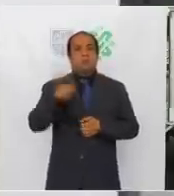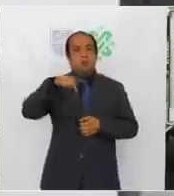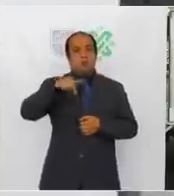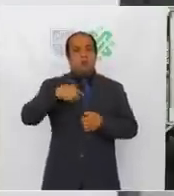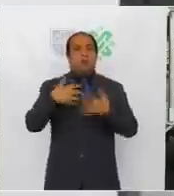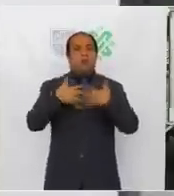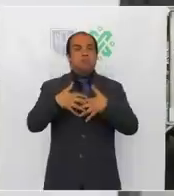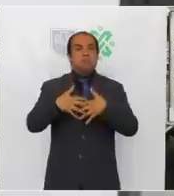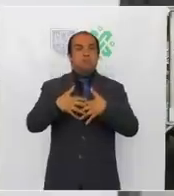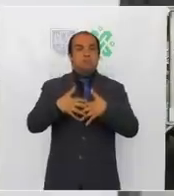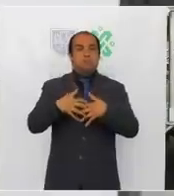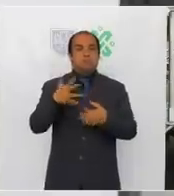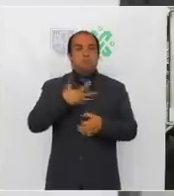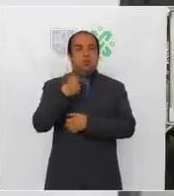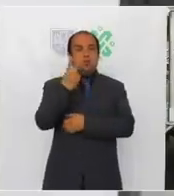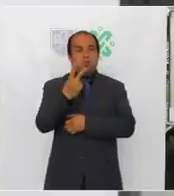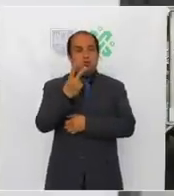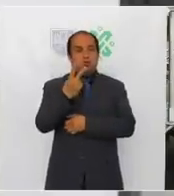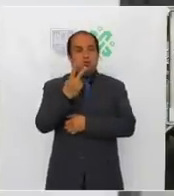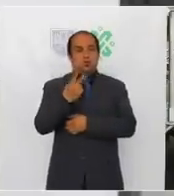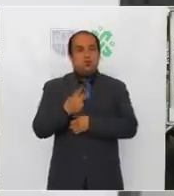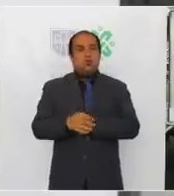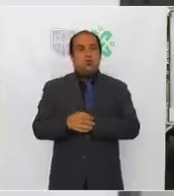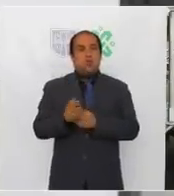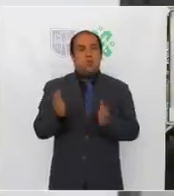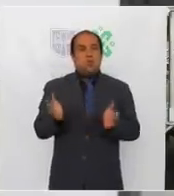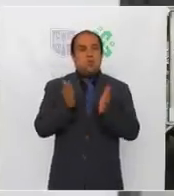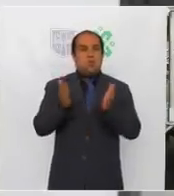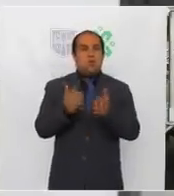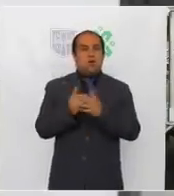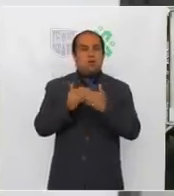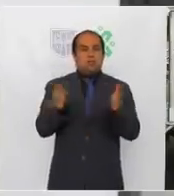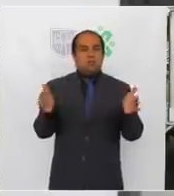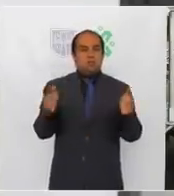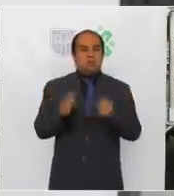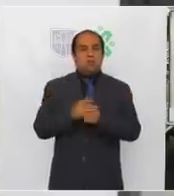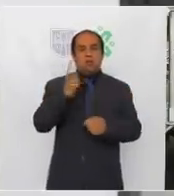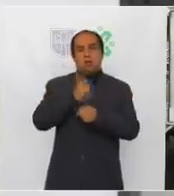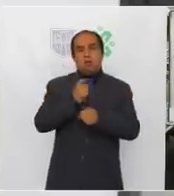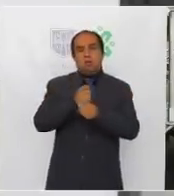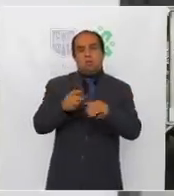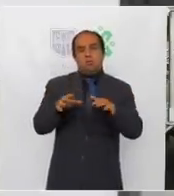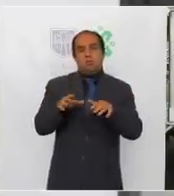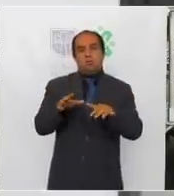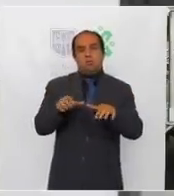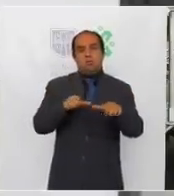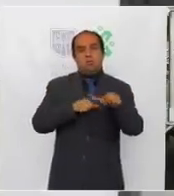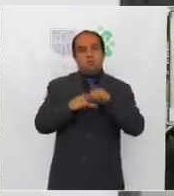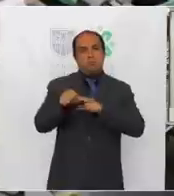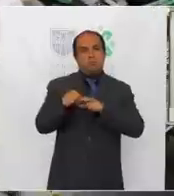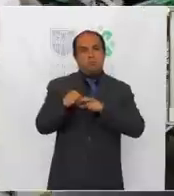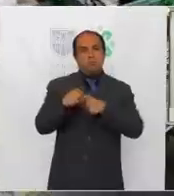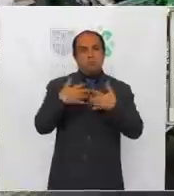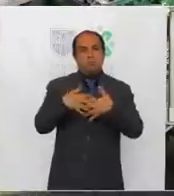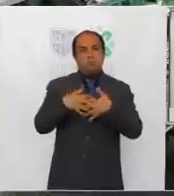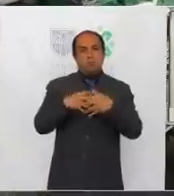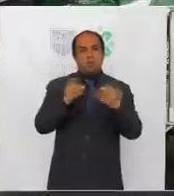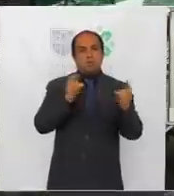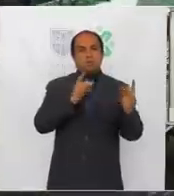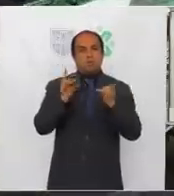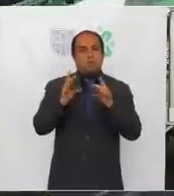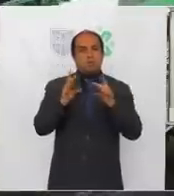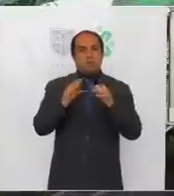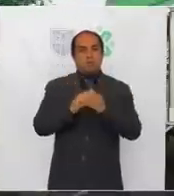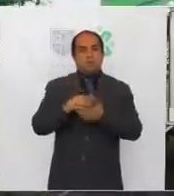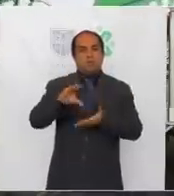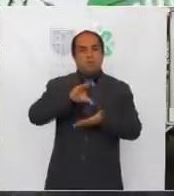tiene otras dos grandes ventas. La primera es que va a sustituir la planta de transferencia de la colonia